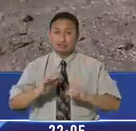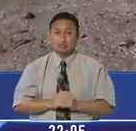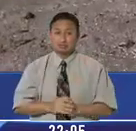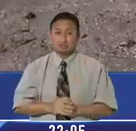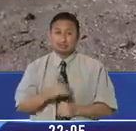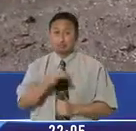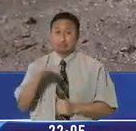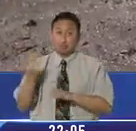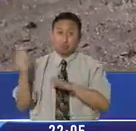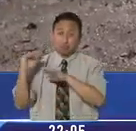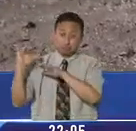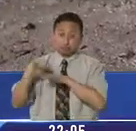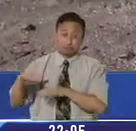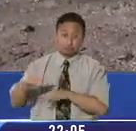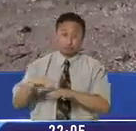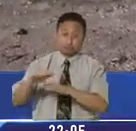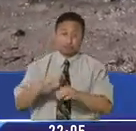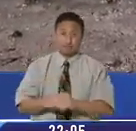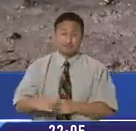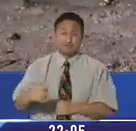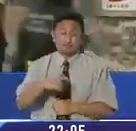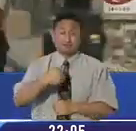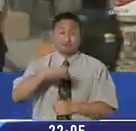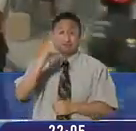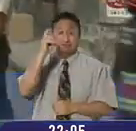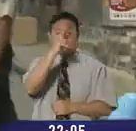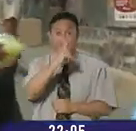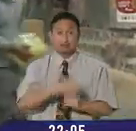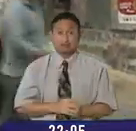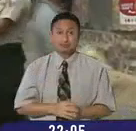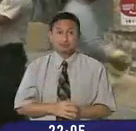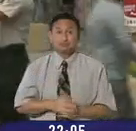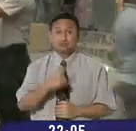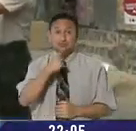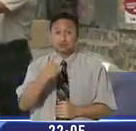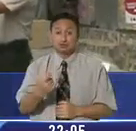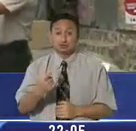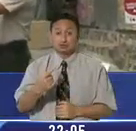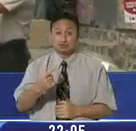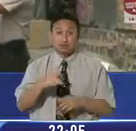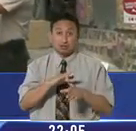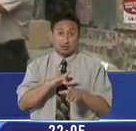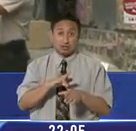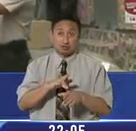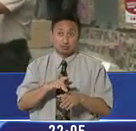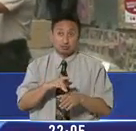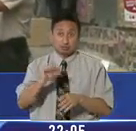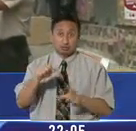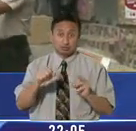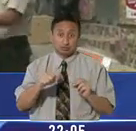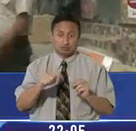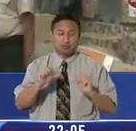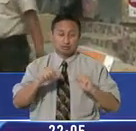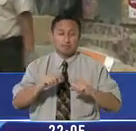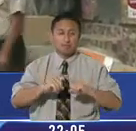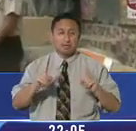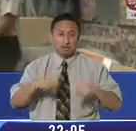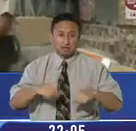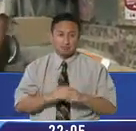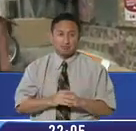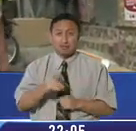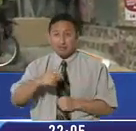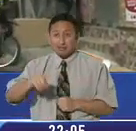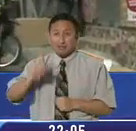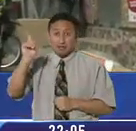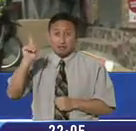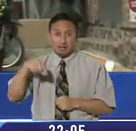de la quebrada. Y con aquello, la situación se complique. No puedo hablar de que exista o no existe el riesgo, lo que le hablo es de que sí tenemos controlada la situación en la